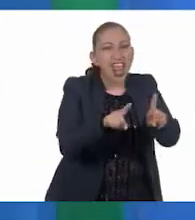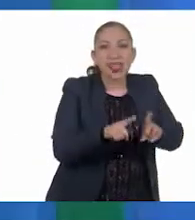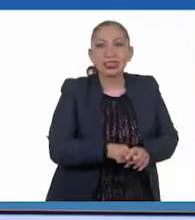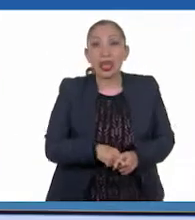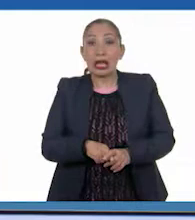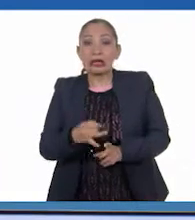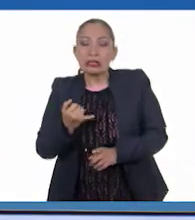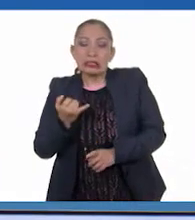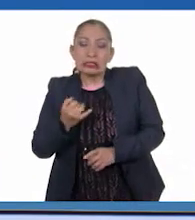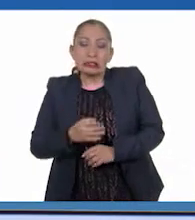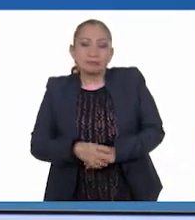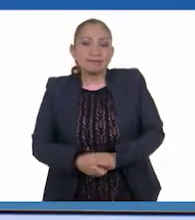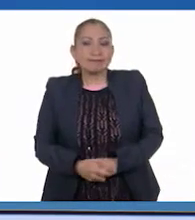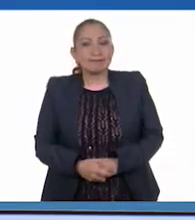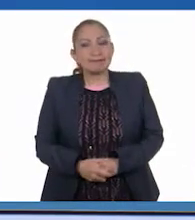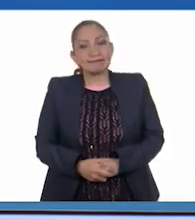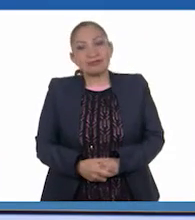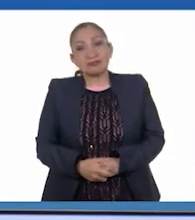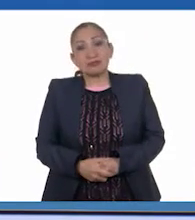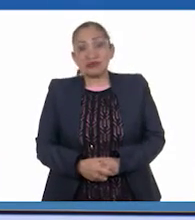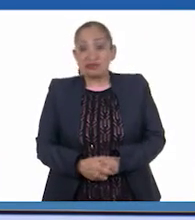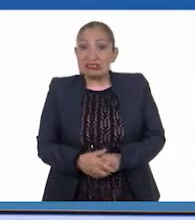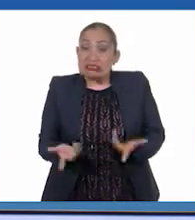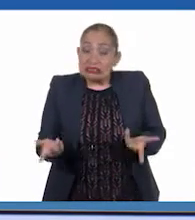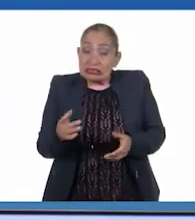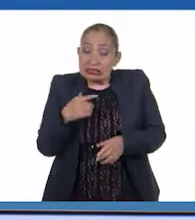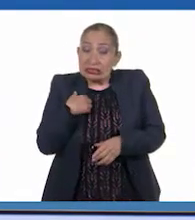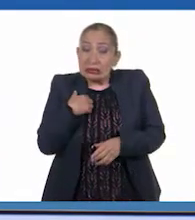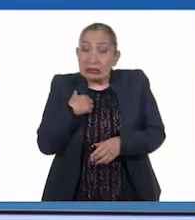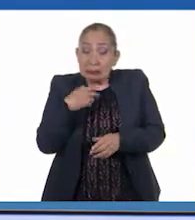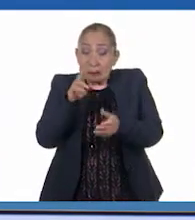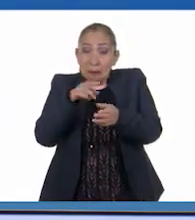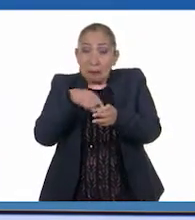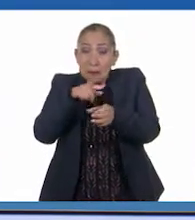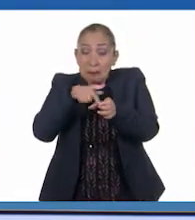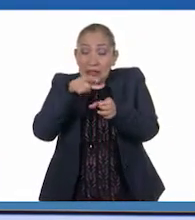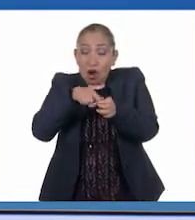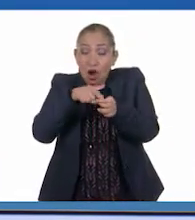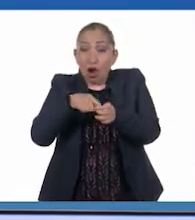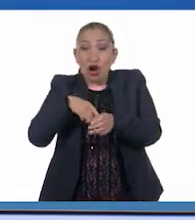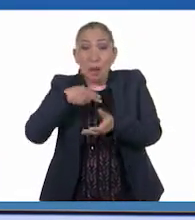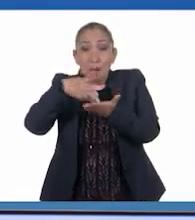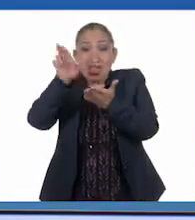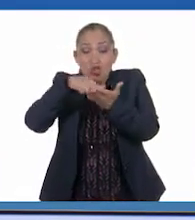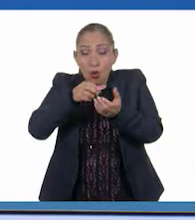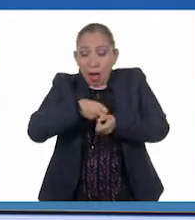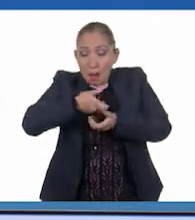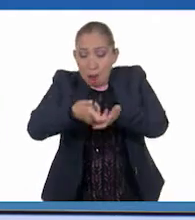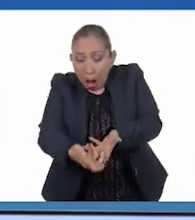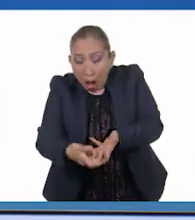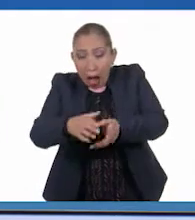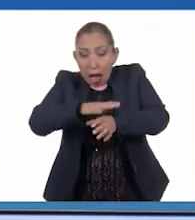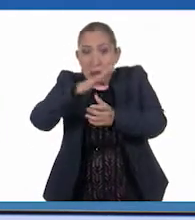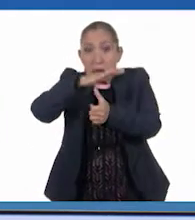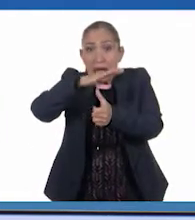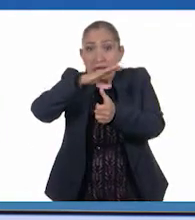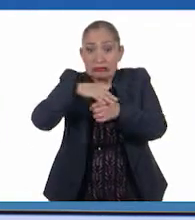Y, pues, derramé un poquito en cada pintura en su escritorio.